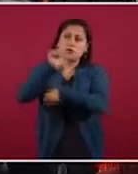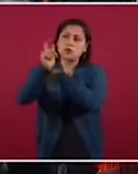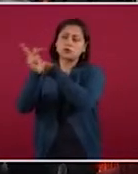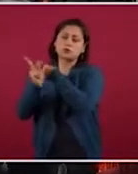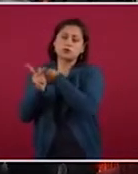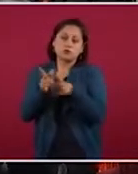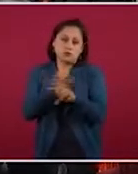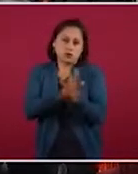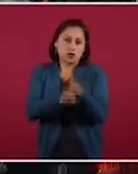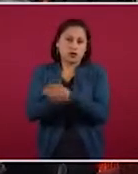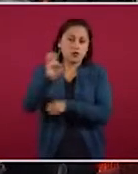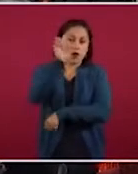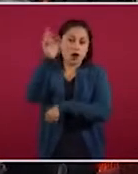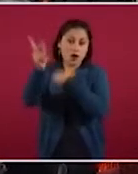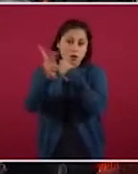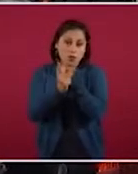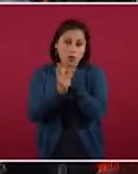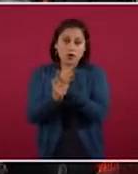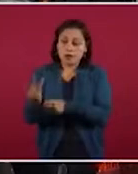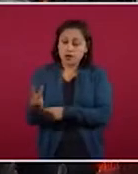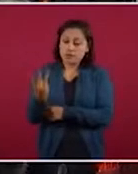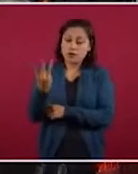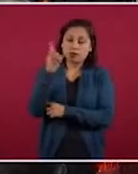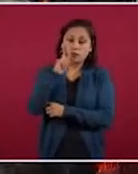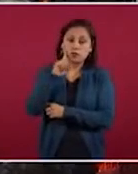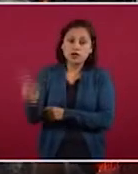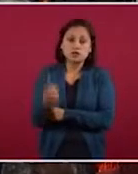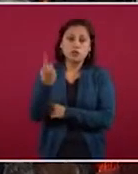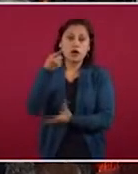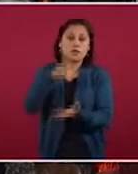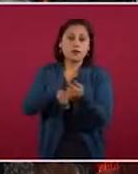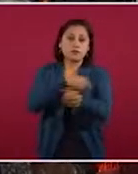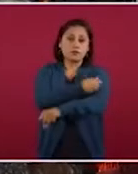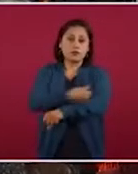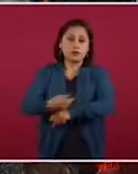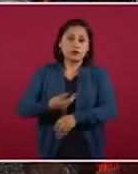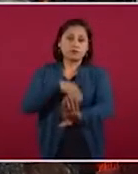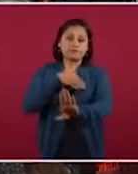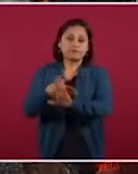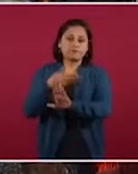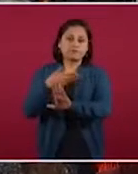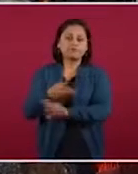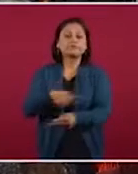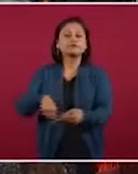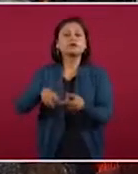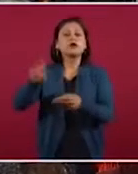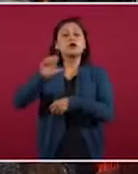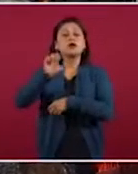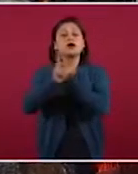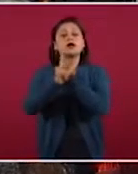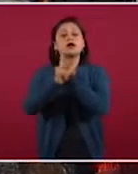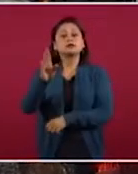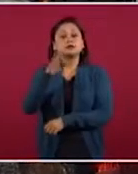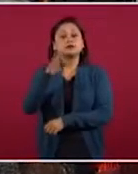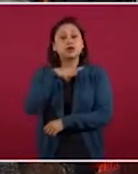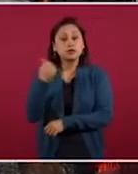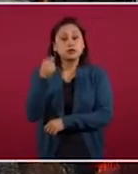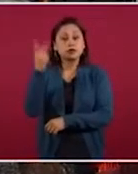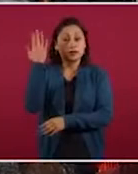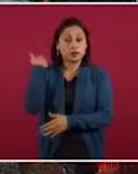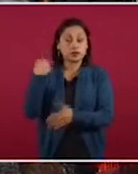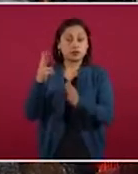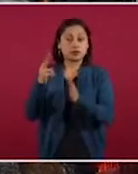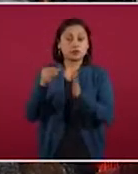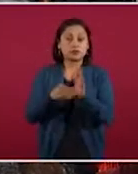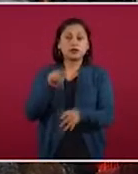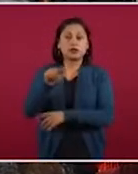tres mujeres sufre violencia doméstica. En Alemania, en 2017, hubo